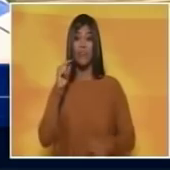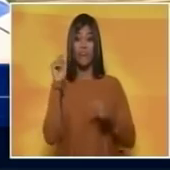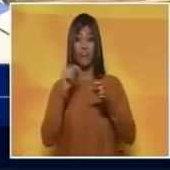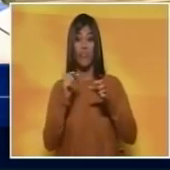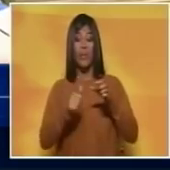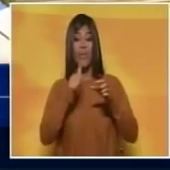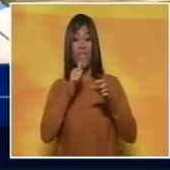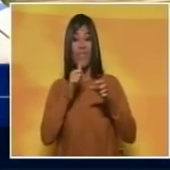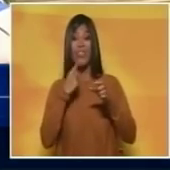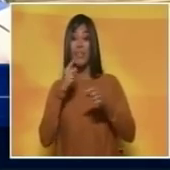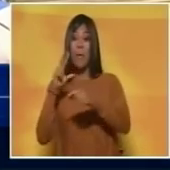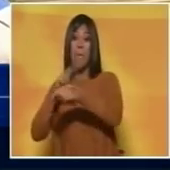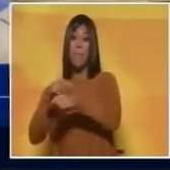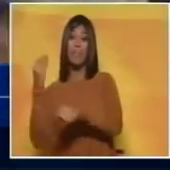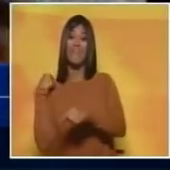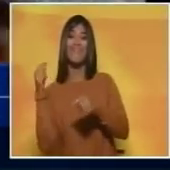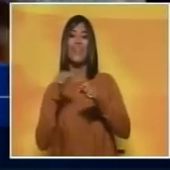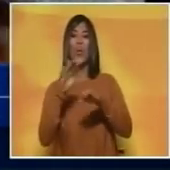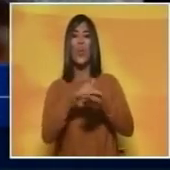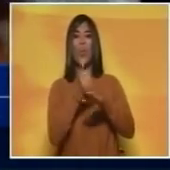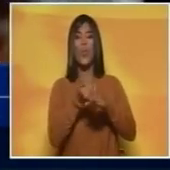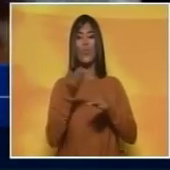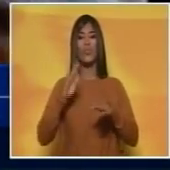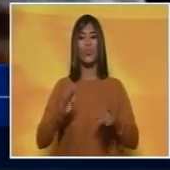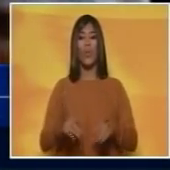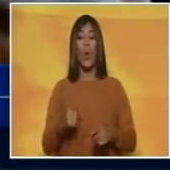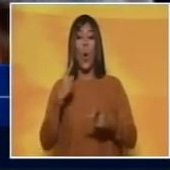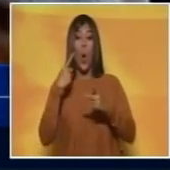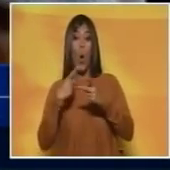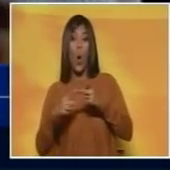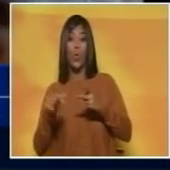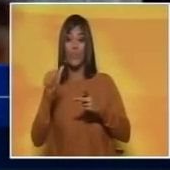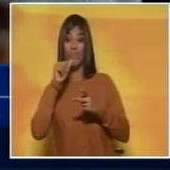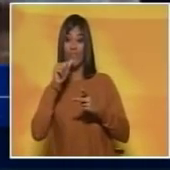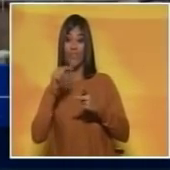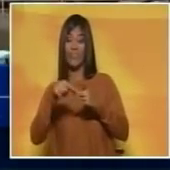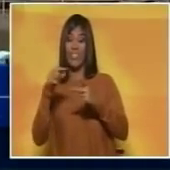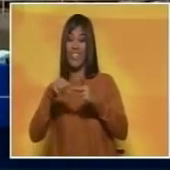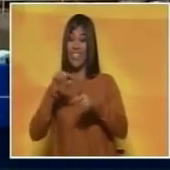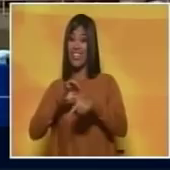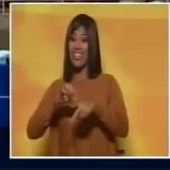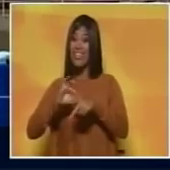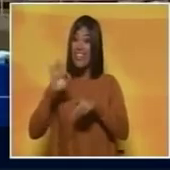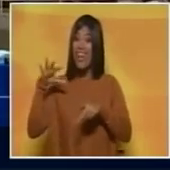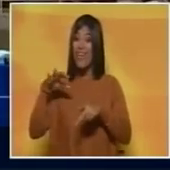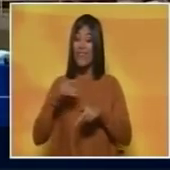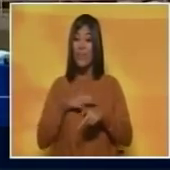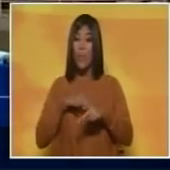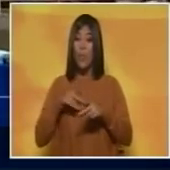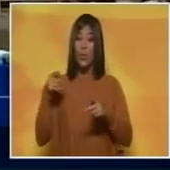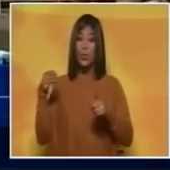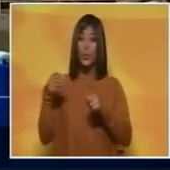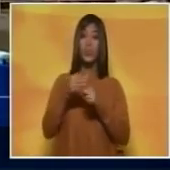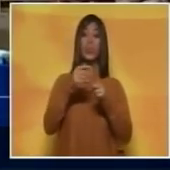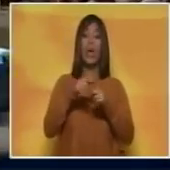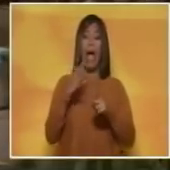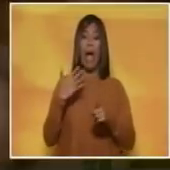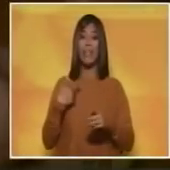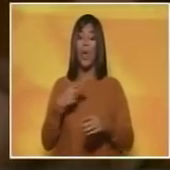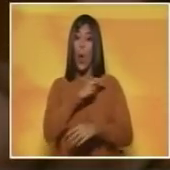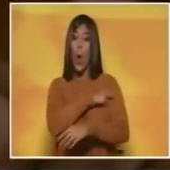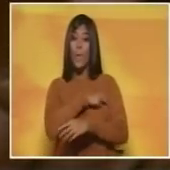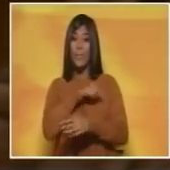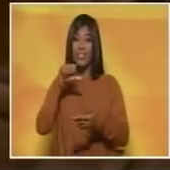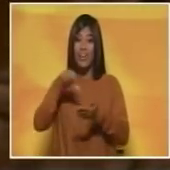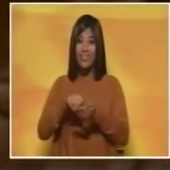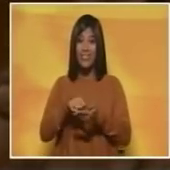que eso fue lo que le ocasionó la muerte. Pero esta bebida adulterada también afectó a Deyalí Acevedo, quien desde la emergencia de un